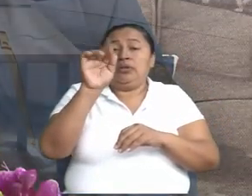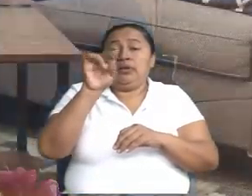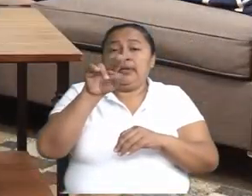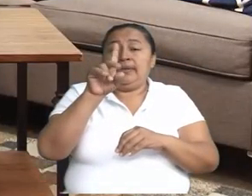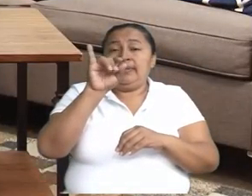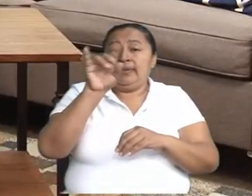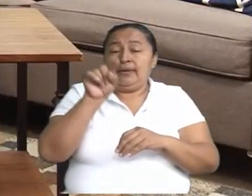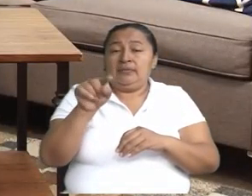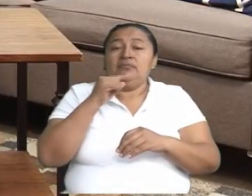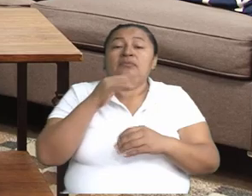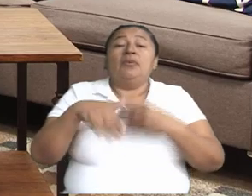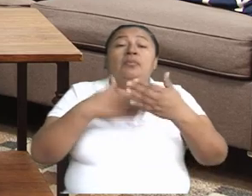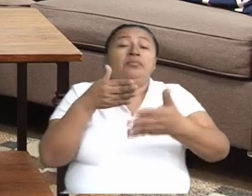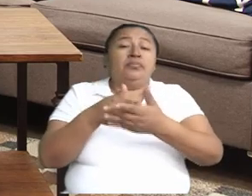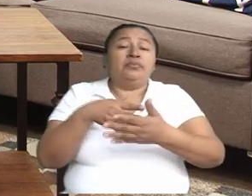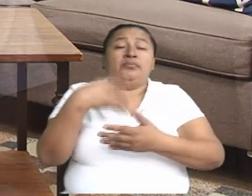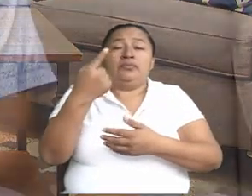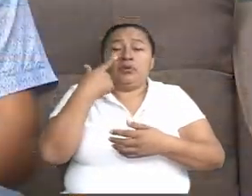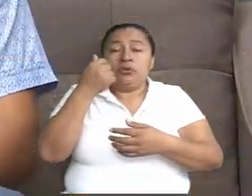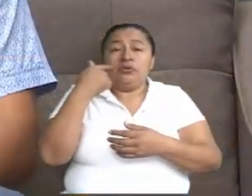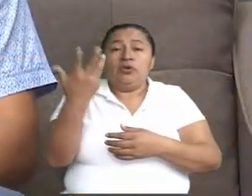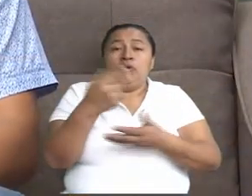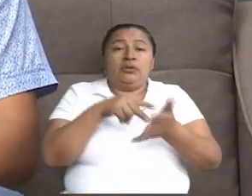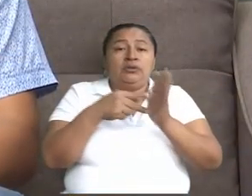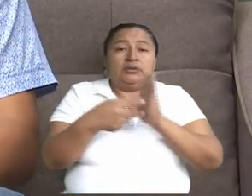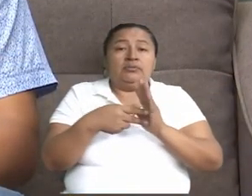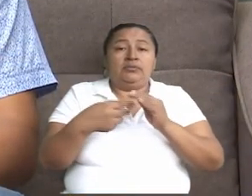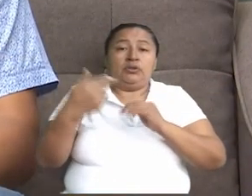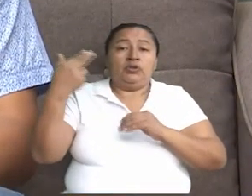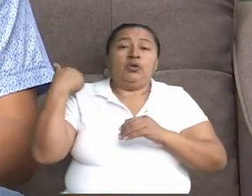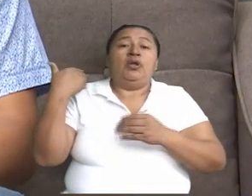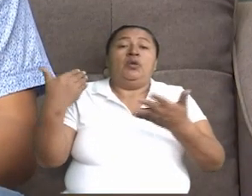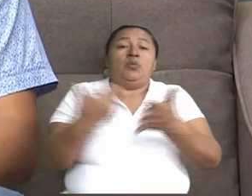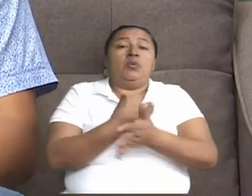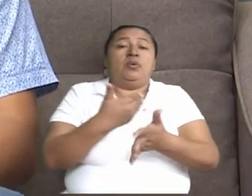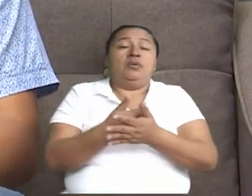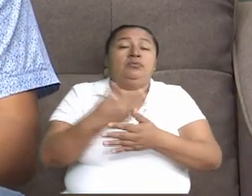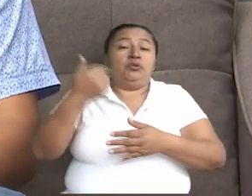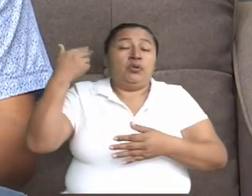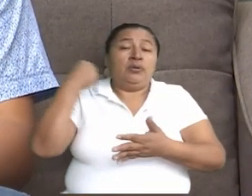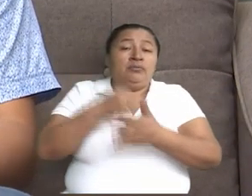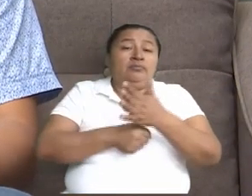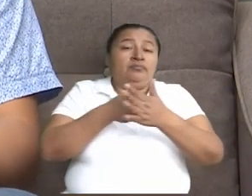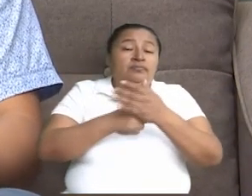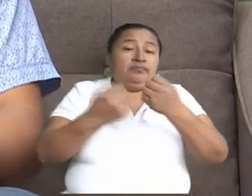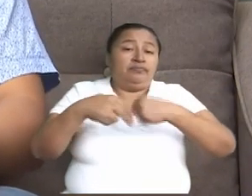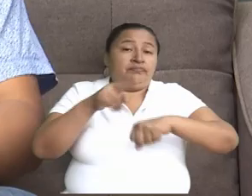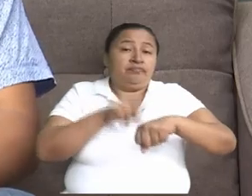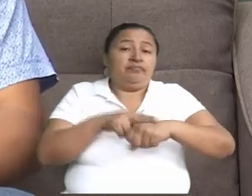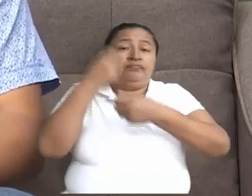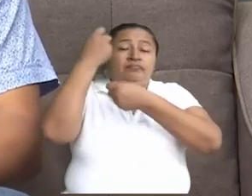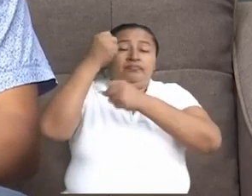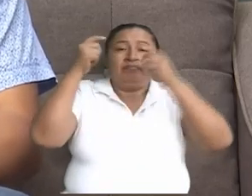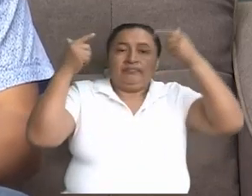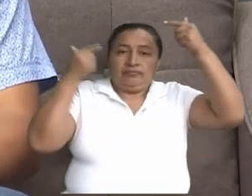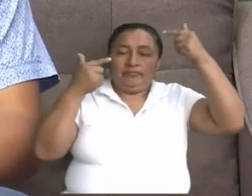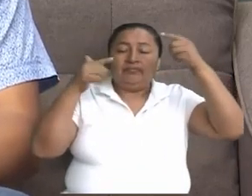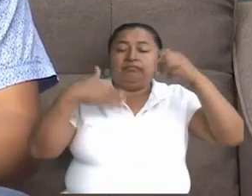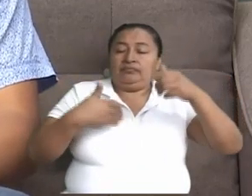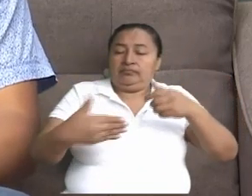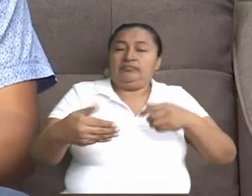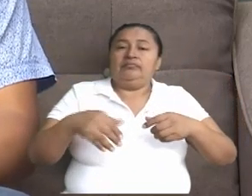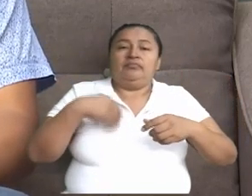pausa y al volver continuaremos conociendo todo lo que implica la historia moderna, la historia de la lucha nacionalista que lidera Sandino a propósito